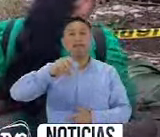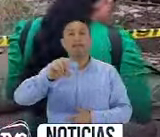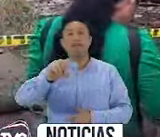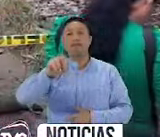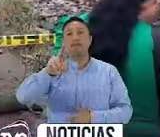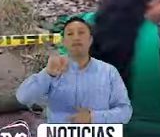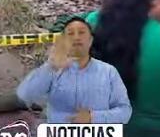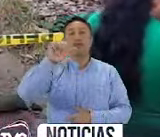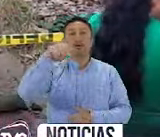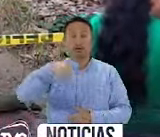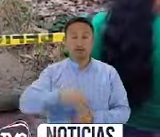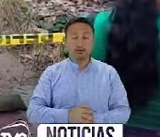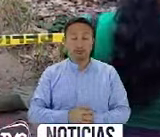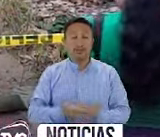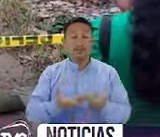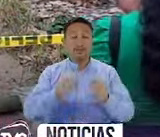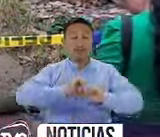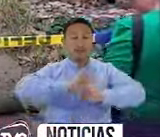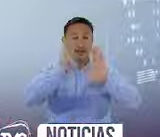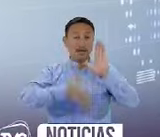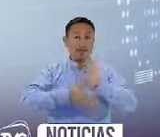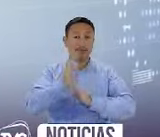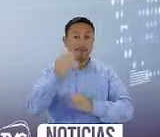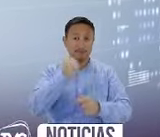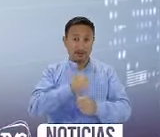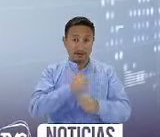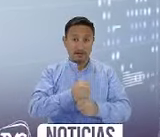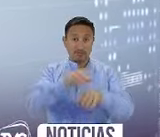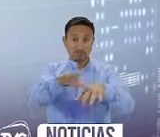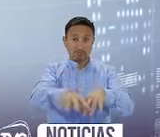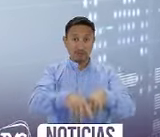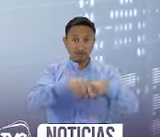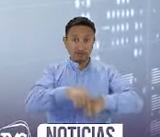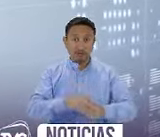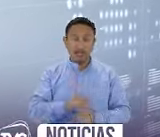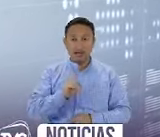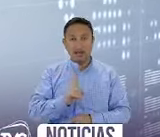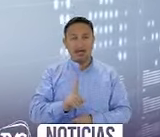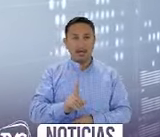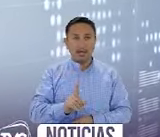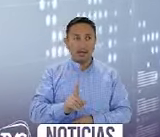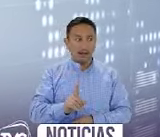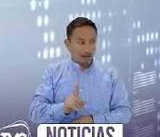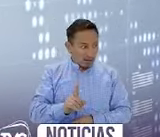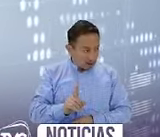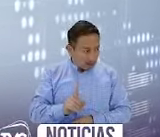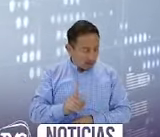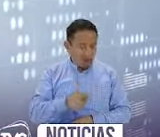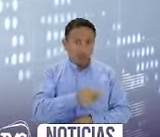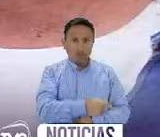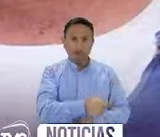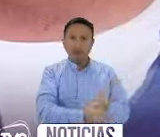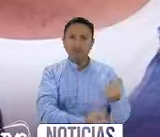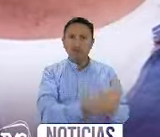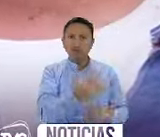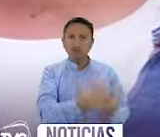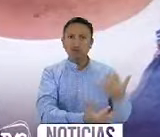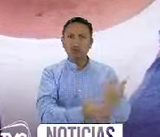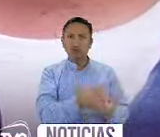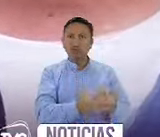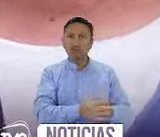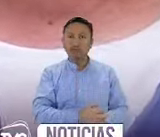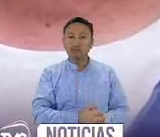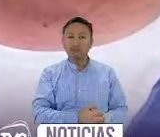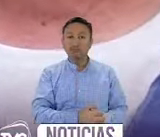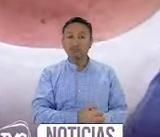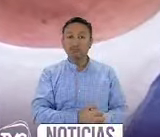muy temprano salieron a sus faenas agrícolas y se toparon con los cuerpos que estaban calcinándose. Recién nomás como